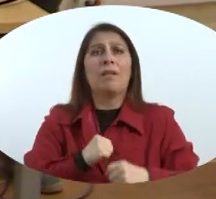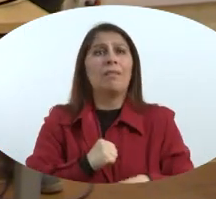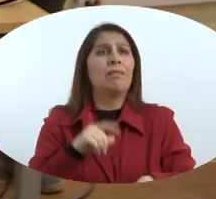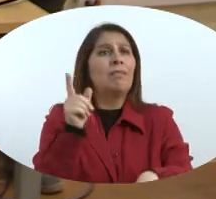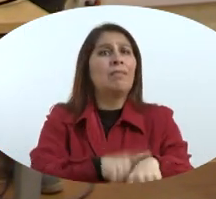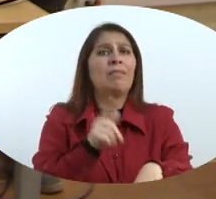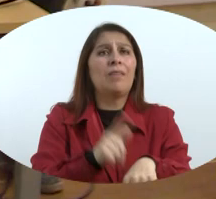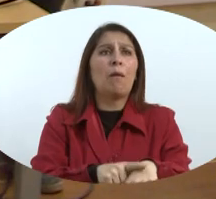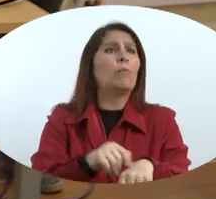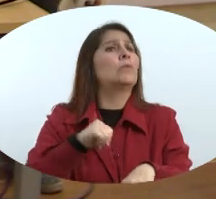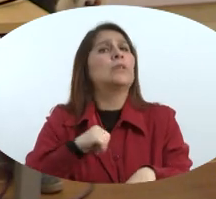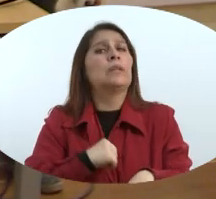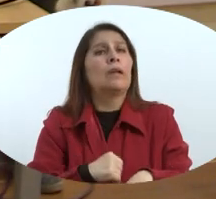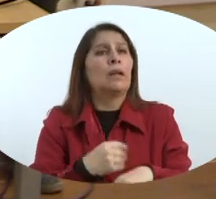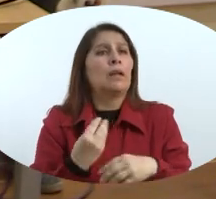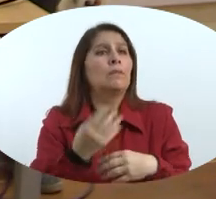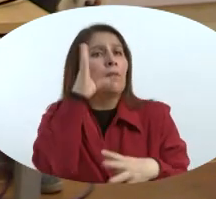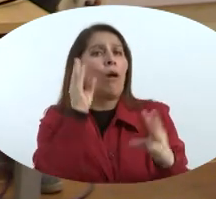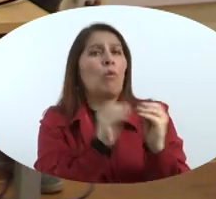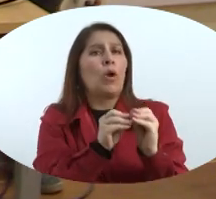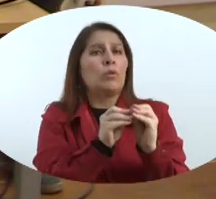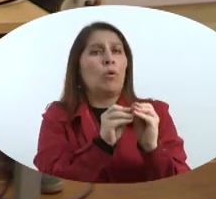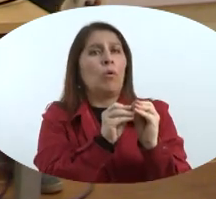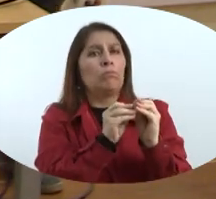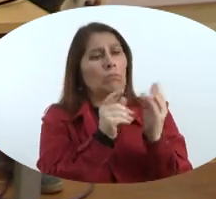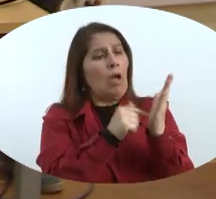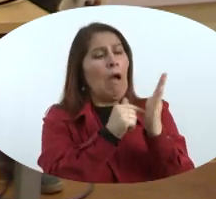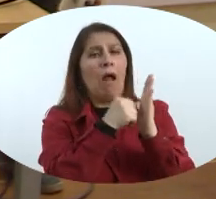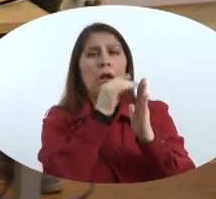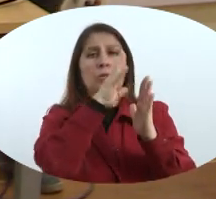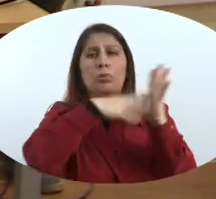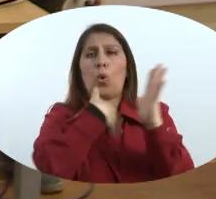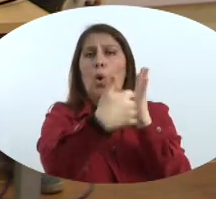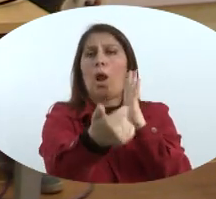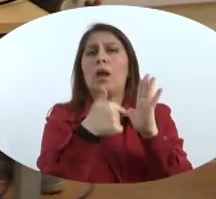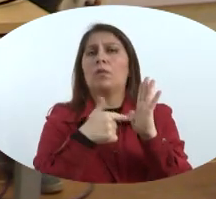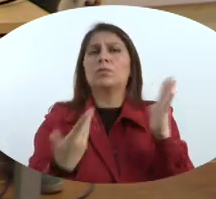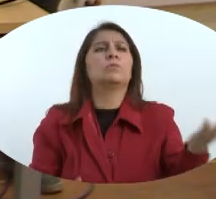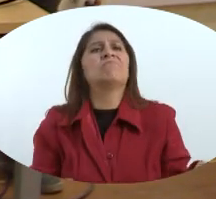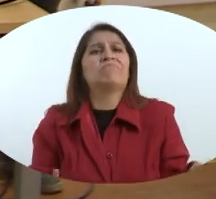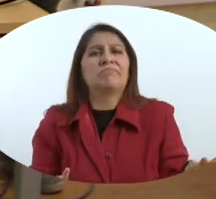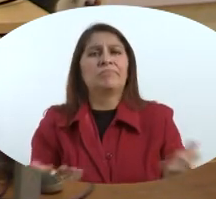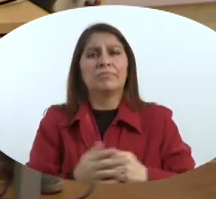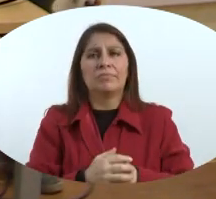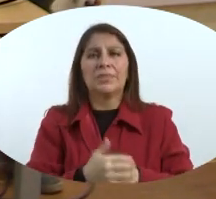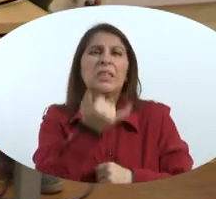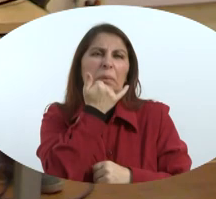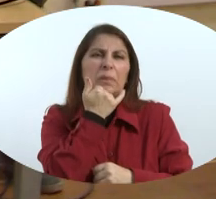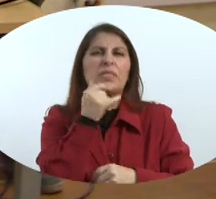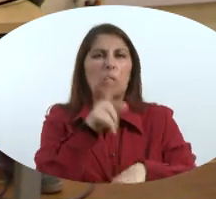franjas debido al peso de cada programa donde dice que no hay espacios para las franjas